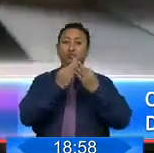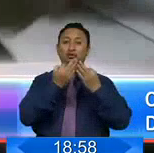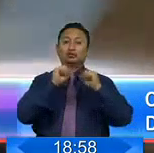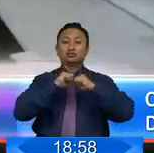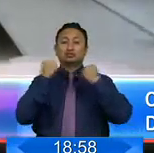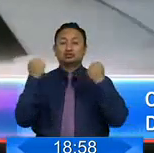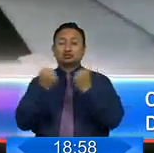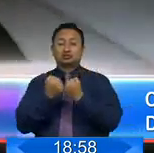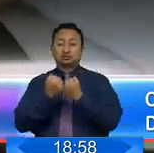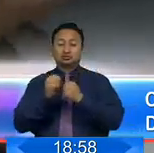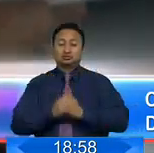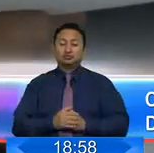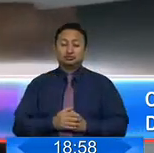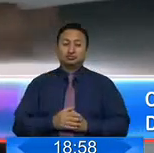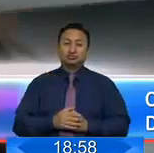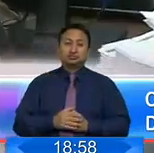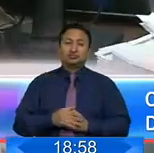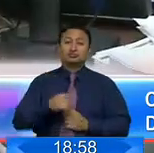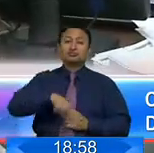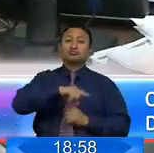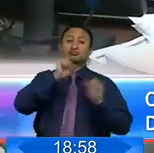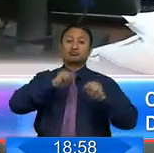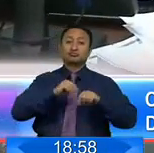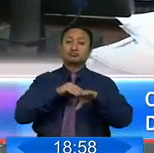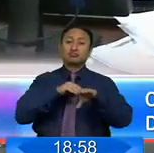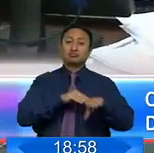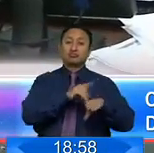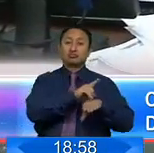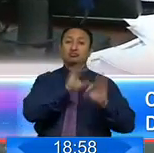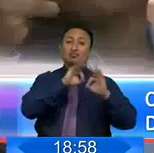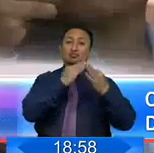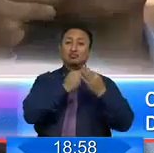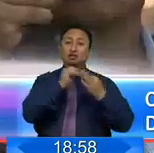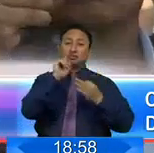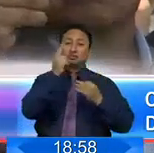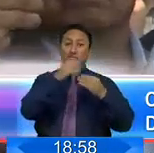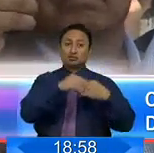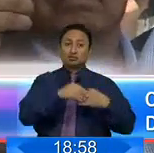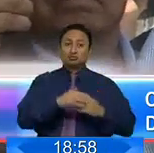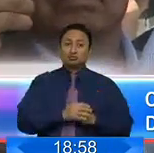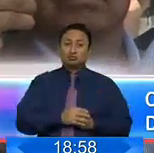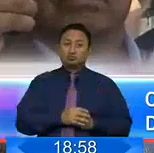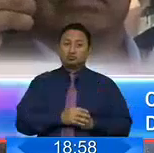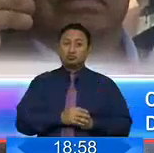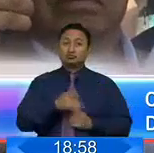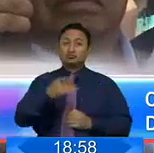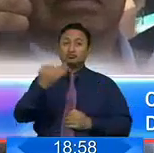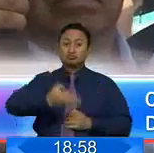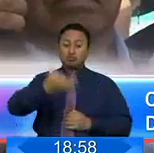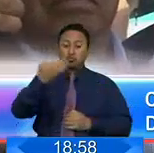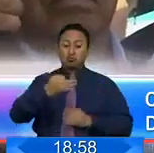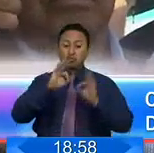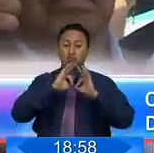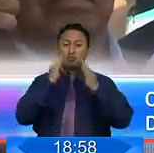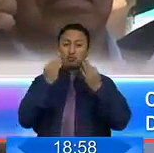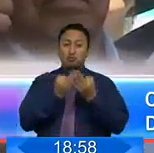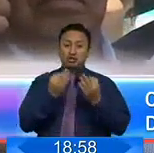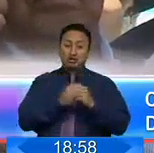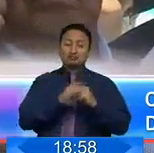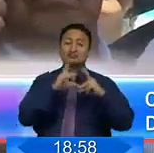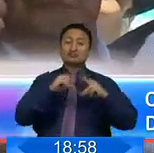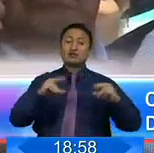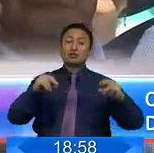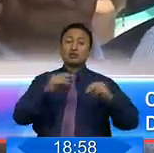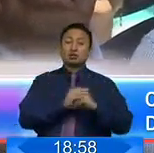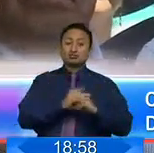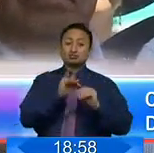y religiosas, quienes respaldan el modelo original de familia. Un modelo y un diseño original y sobre todo natural, porque la